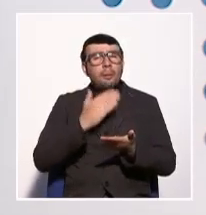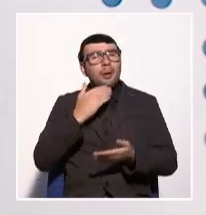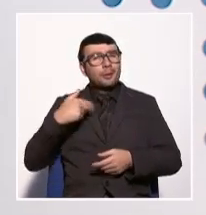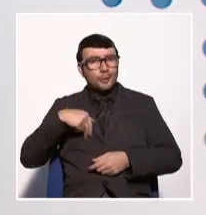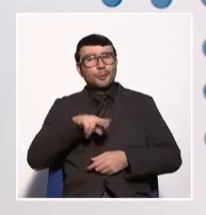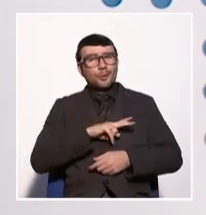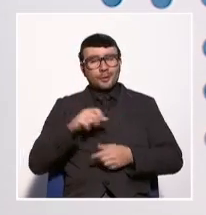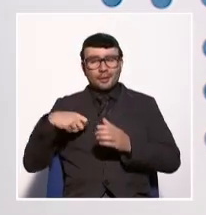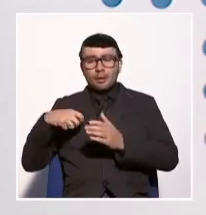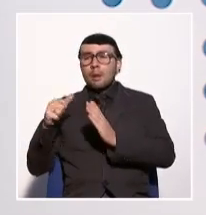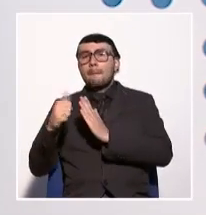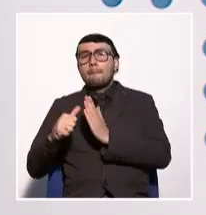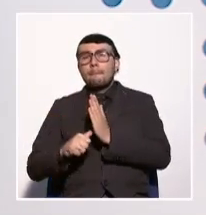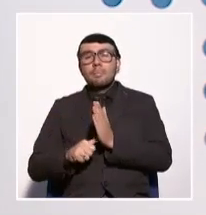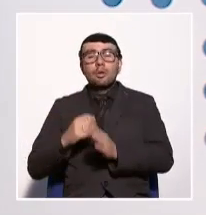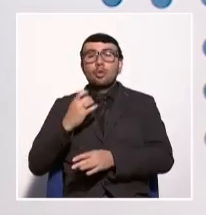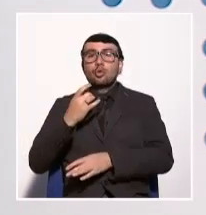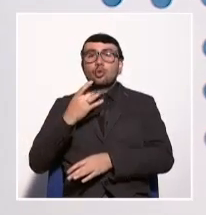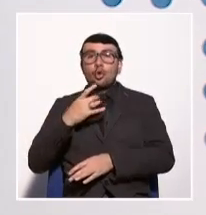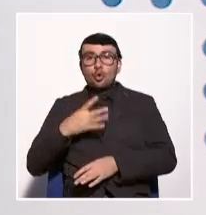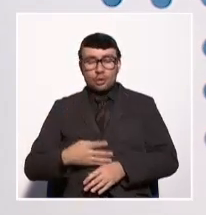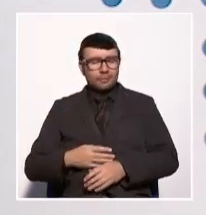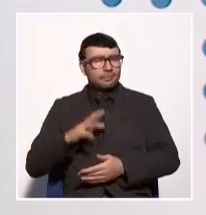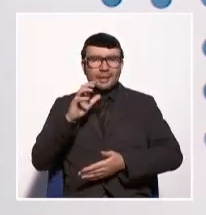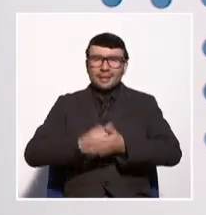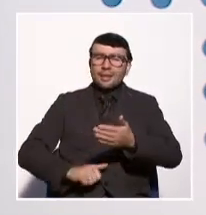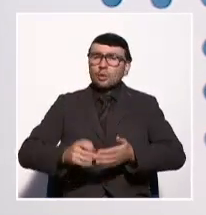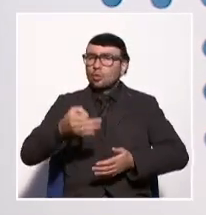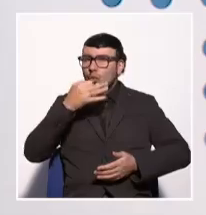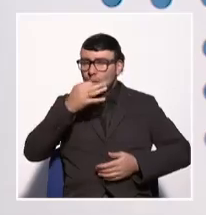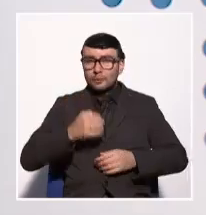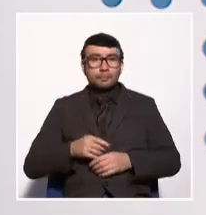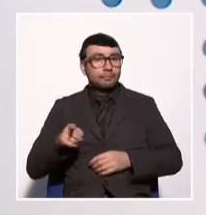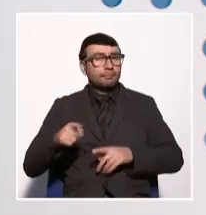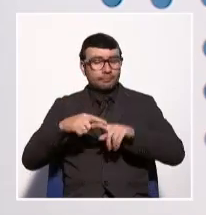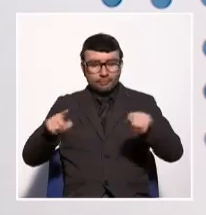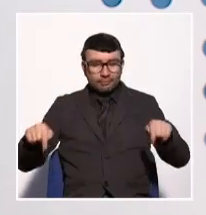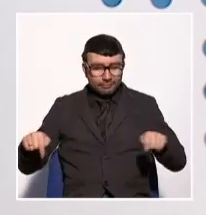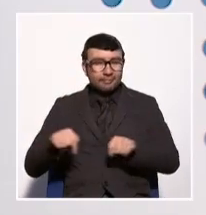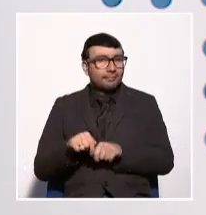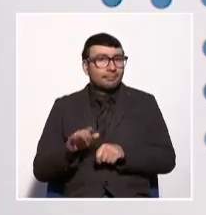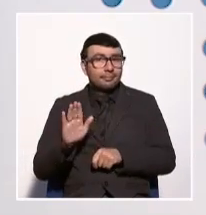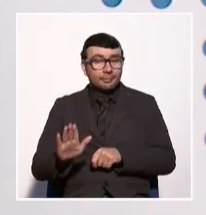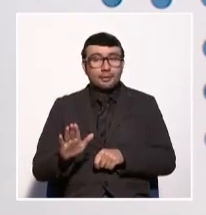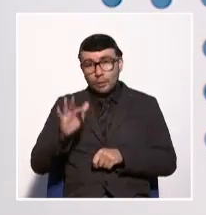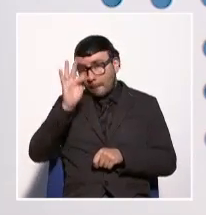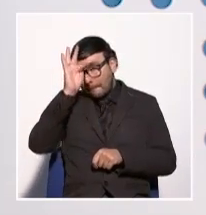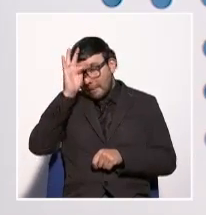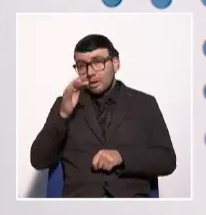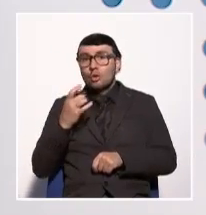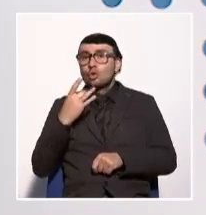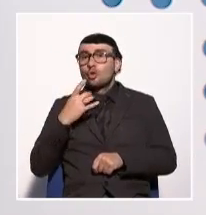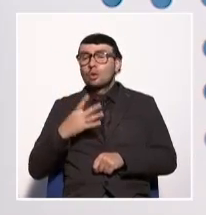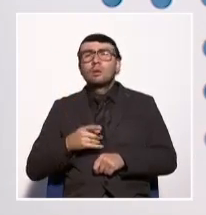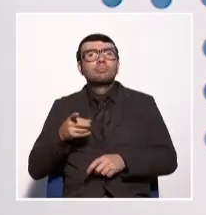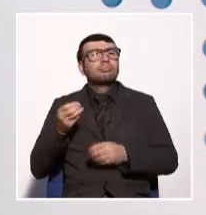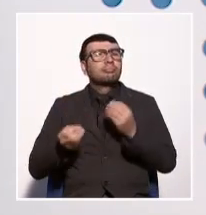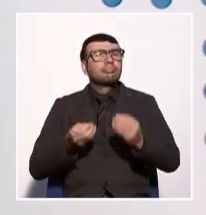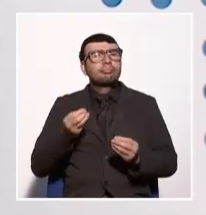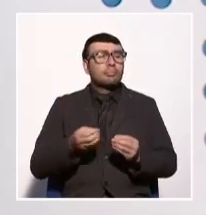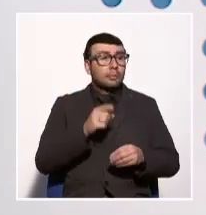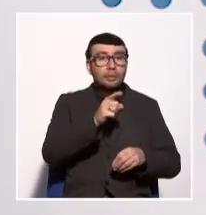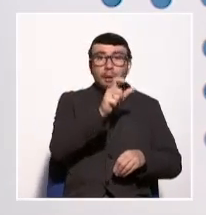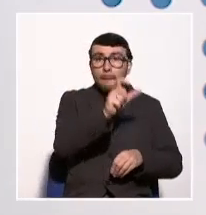de para desmedicalizar lo que mal llamamos clínica del dolor y que hacemos nosotros reunimos unos médicos